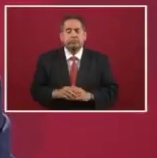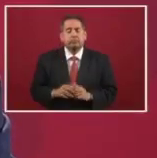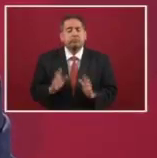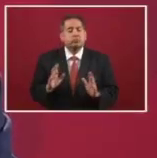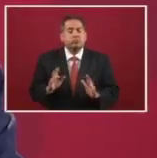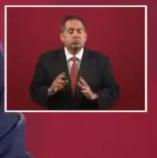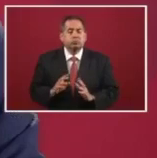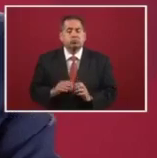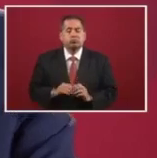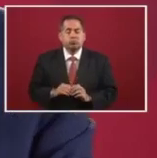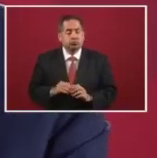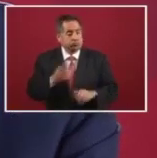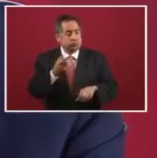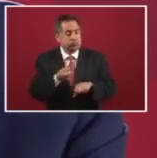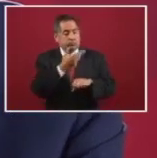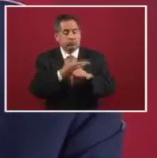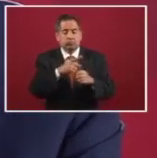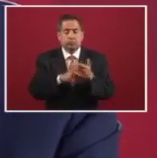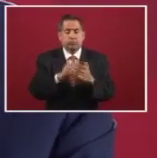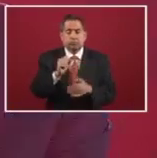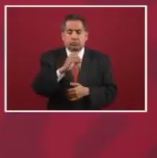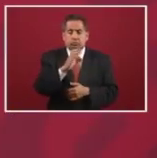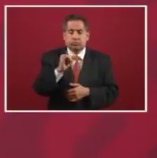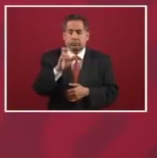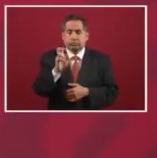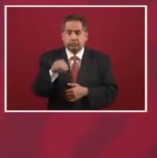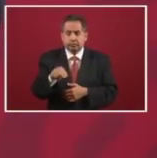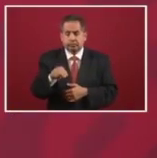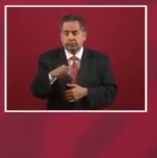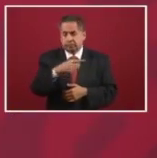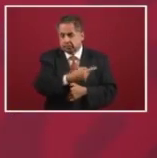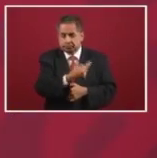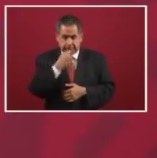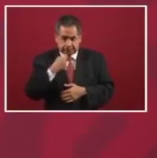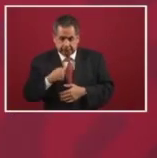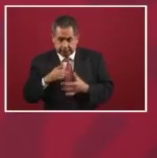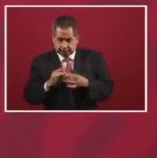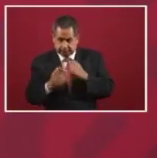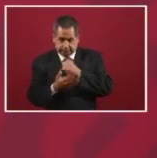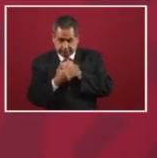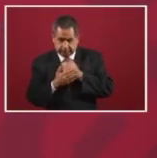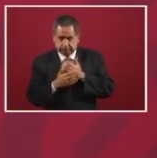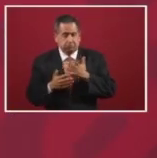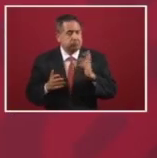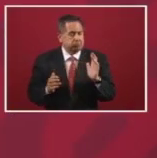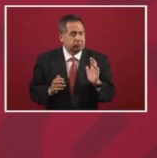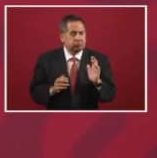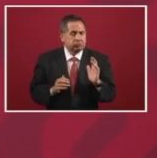la secretaria de Bienestar hizo